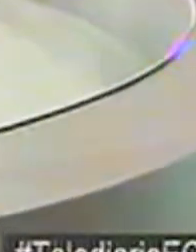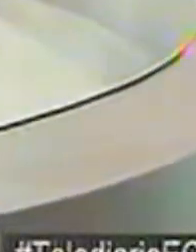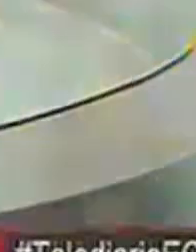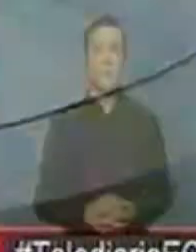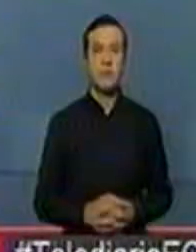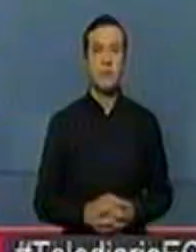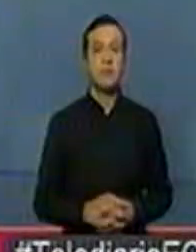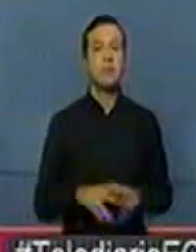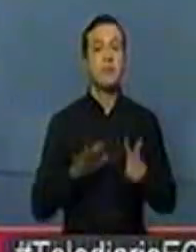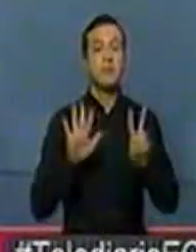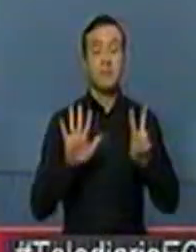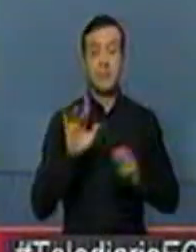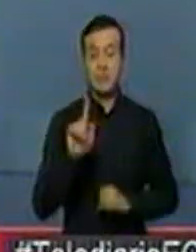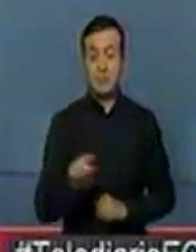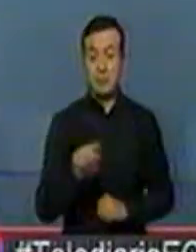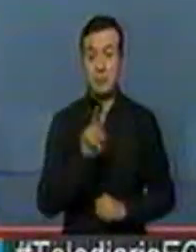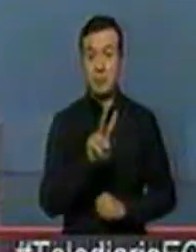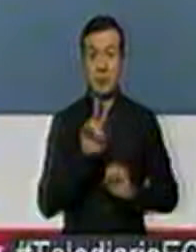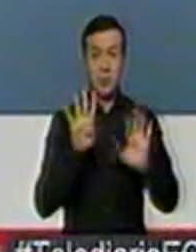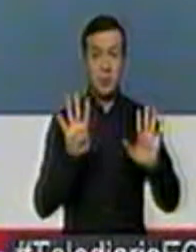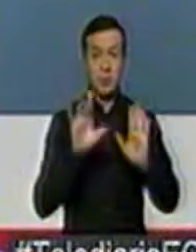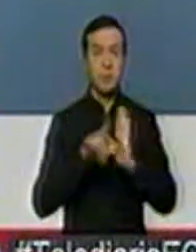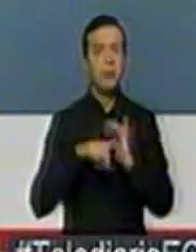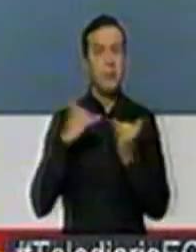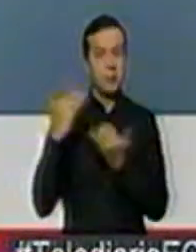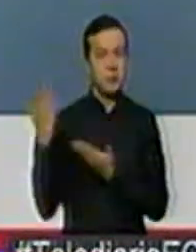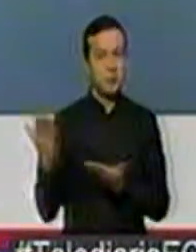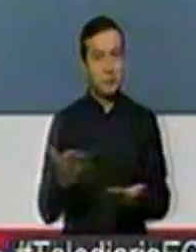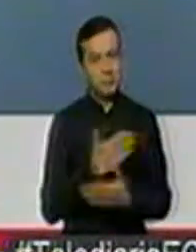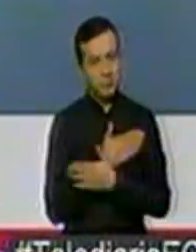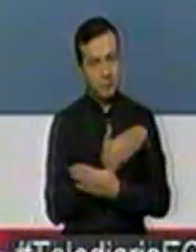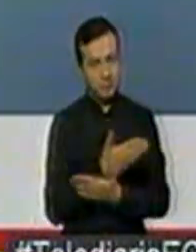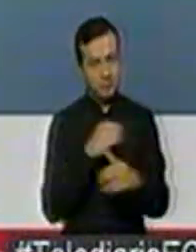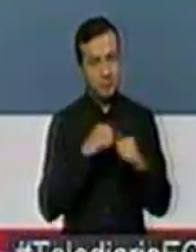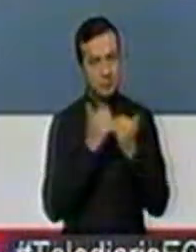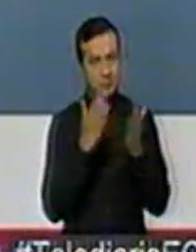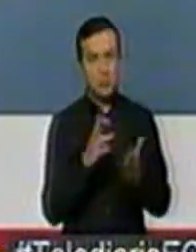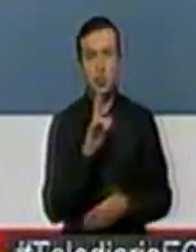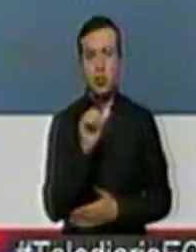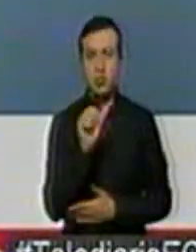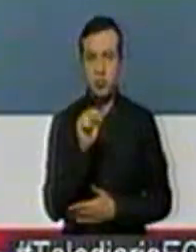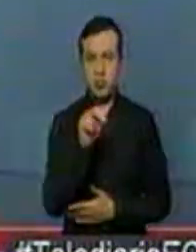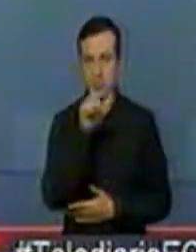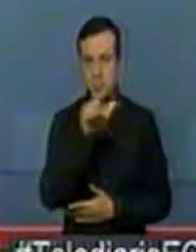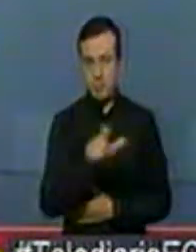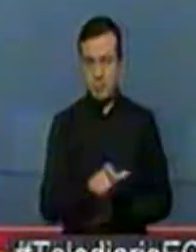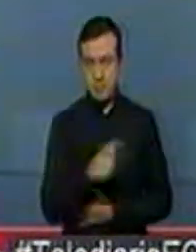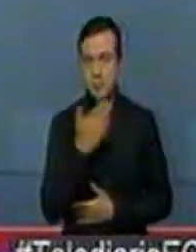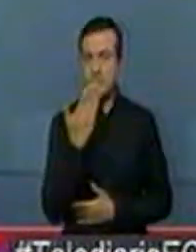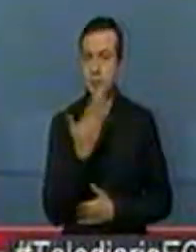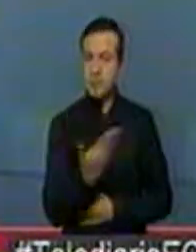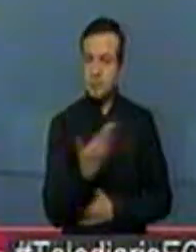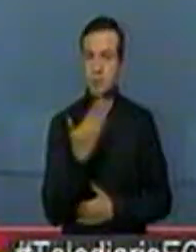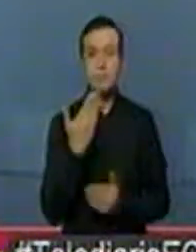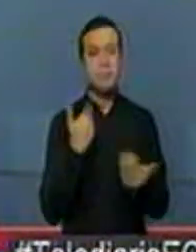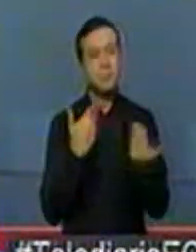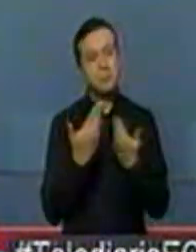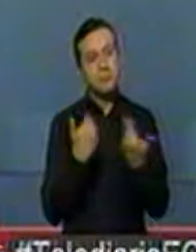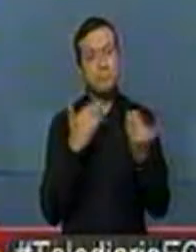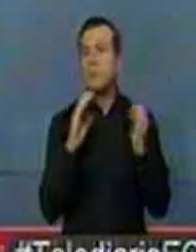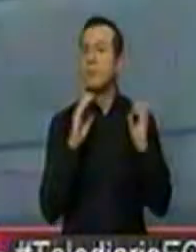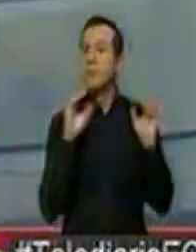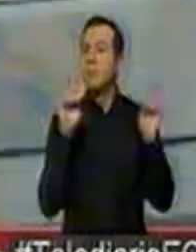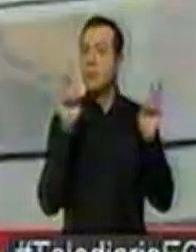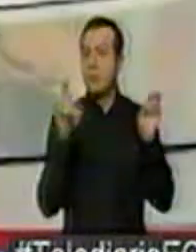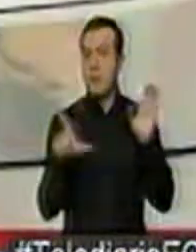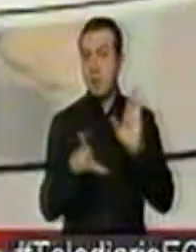7 29 minutos saludamos en este momento con se desarrolló un asambleísta del partido socialcristiano madera de guerrero quien está con nosotros para hablarnos acerca